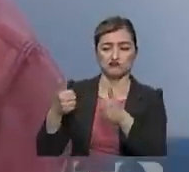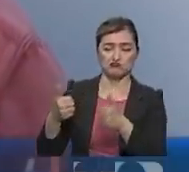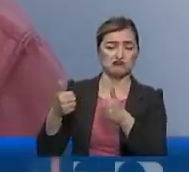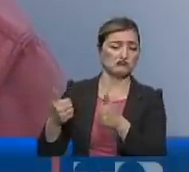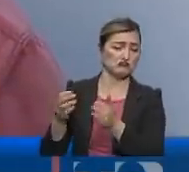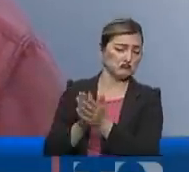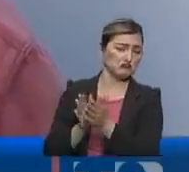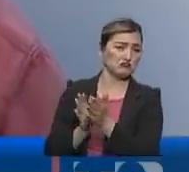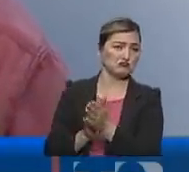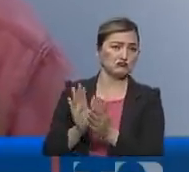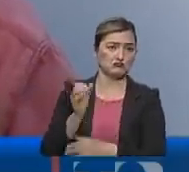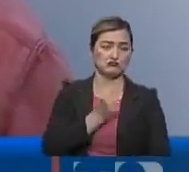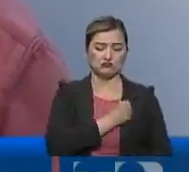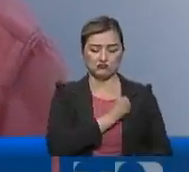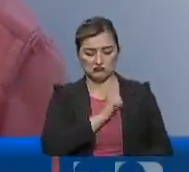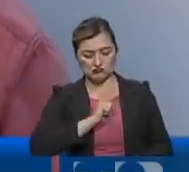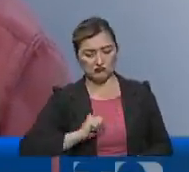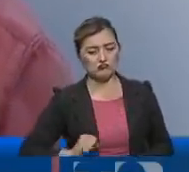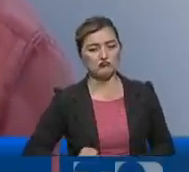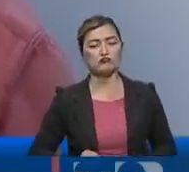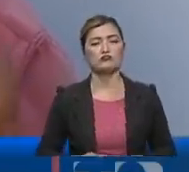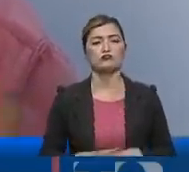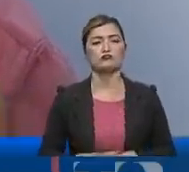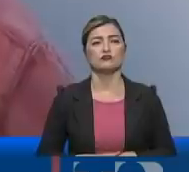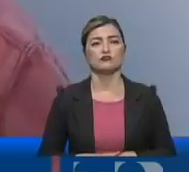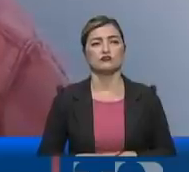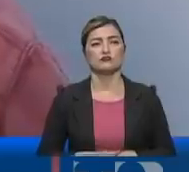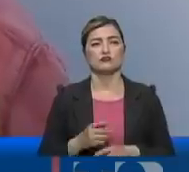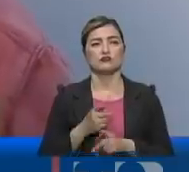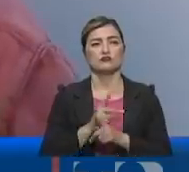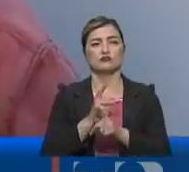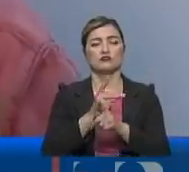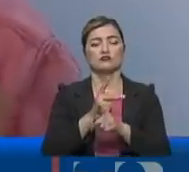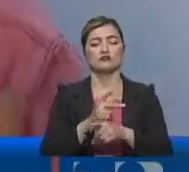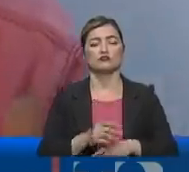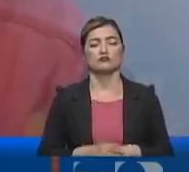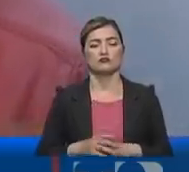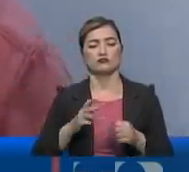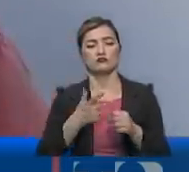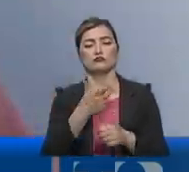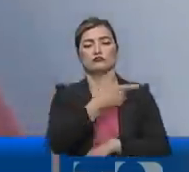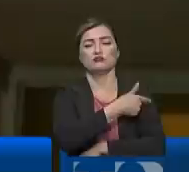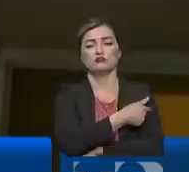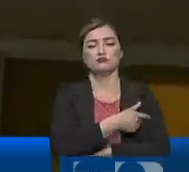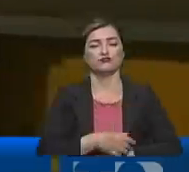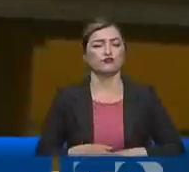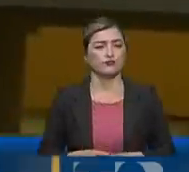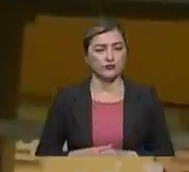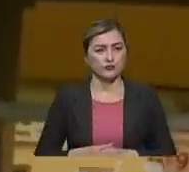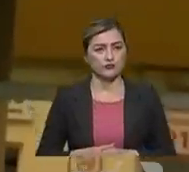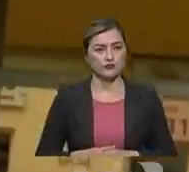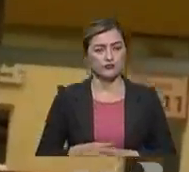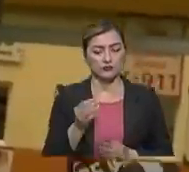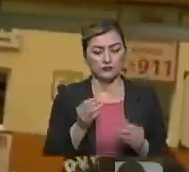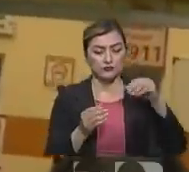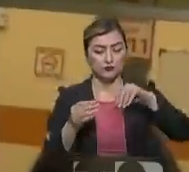voluntad, por sacrificio que está haciendo de darnos, protegernos con la tercera dosis de la vacuna. Además, en el